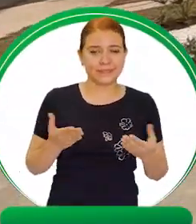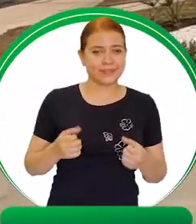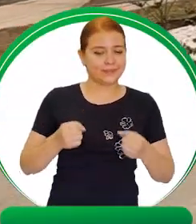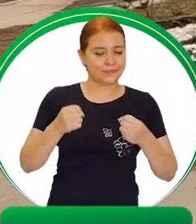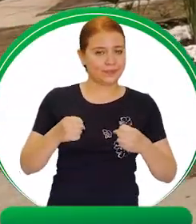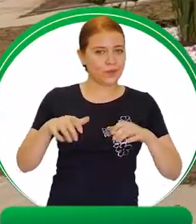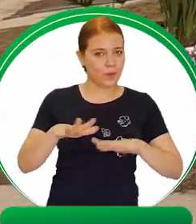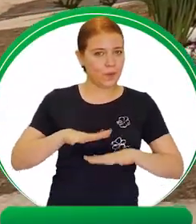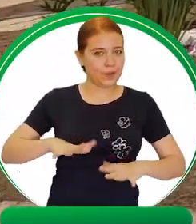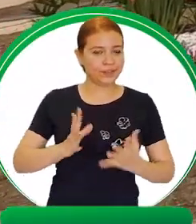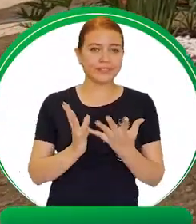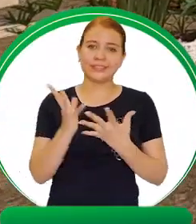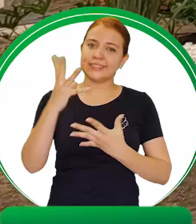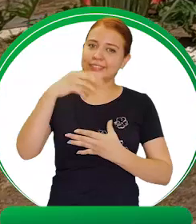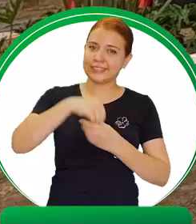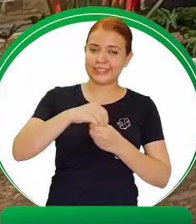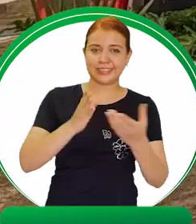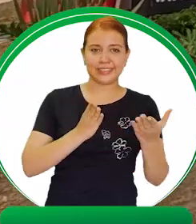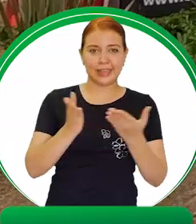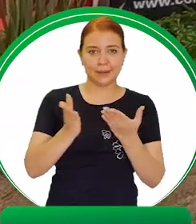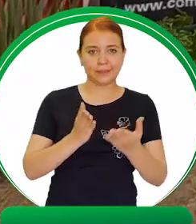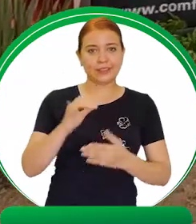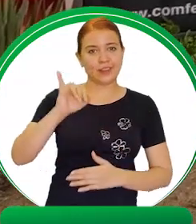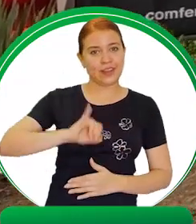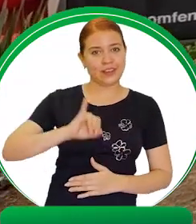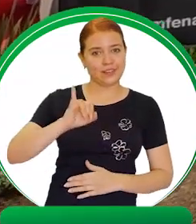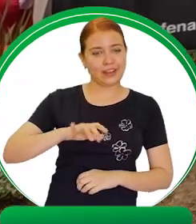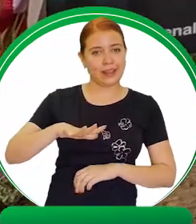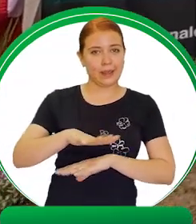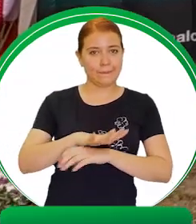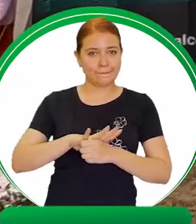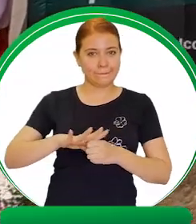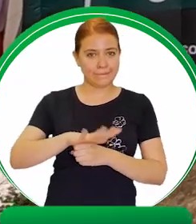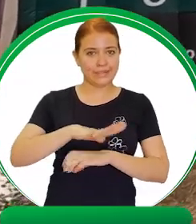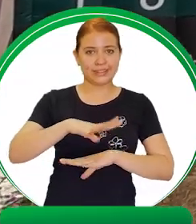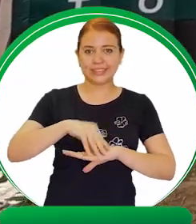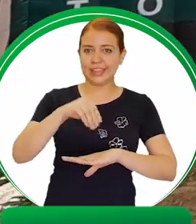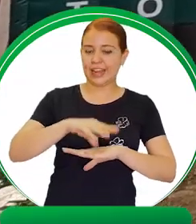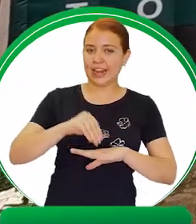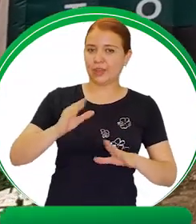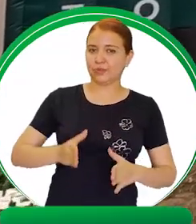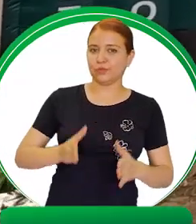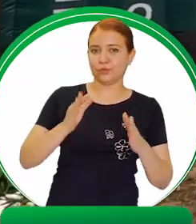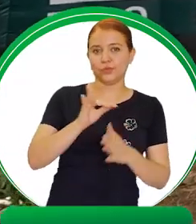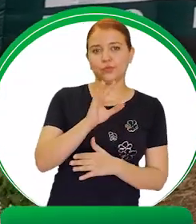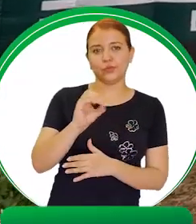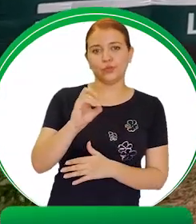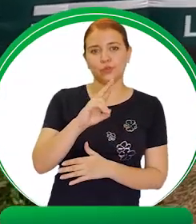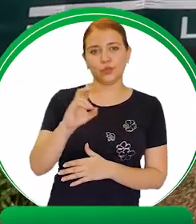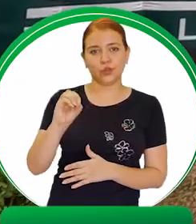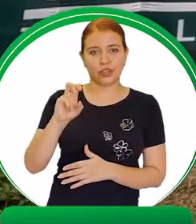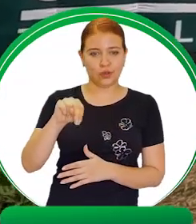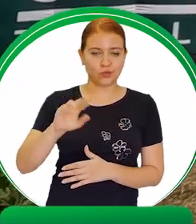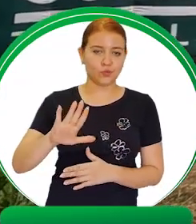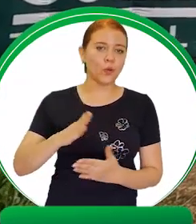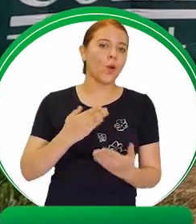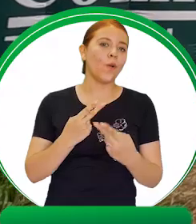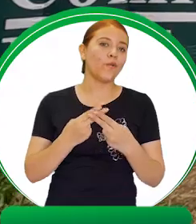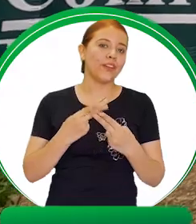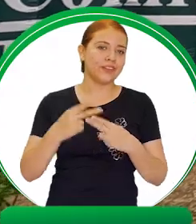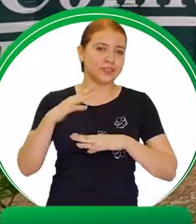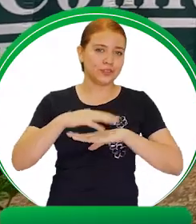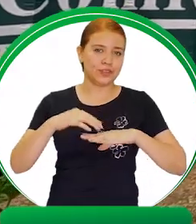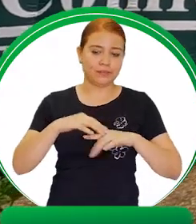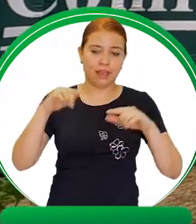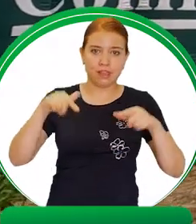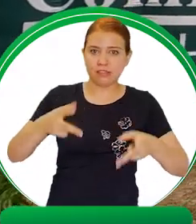Bienvenidos a la Unidad Integral de Servicios UIS Ibagué Torreón El Salado de Confenalco Tolima. Aquí en esta moderna sede encuentras